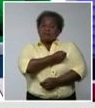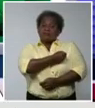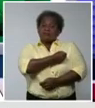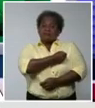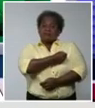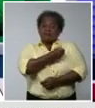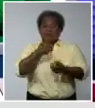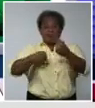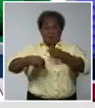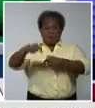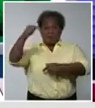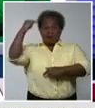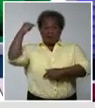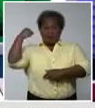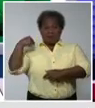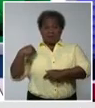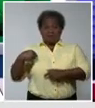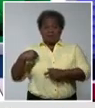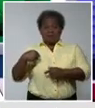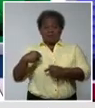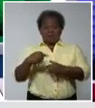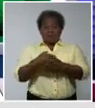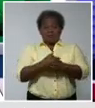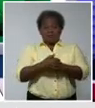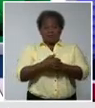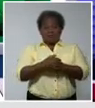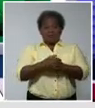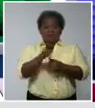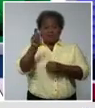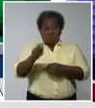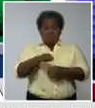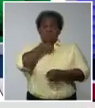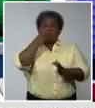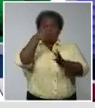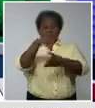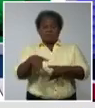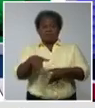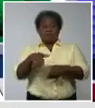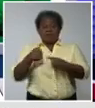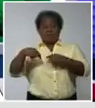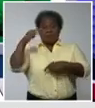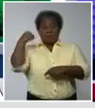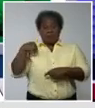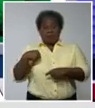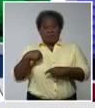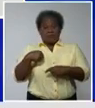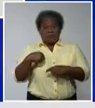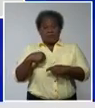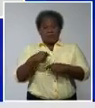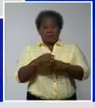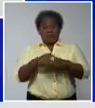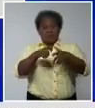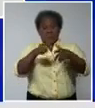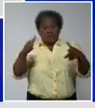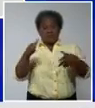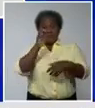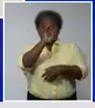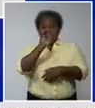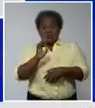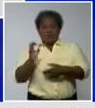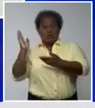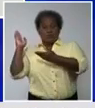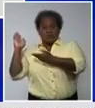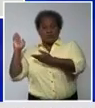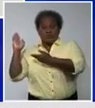ayer, los fallecidos del día de ayer, pues realmente el mayor por ciento, la